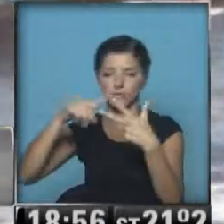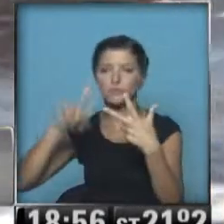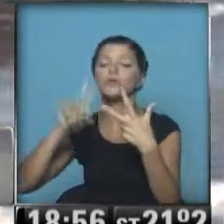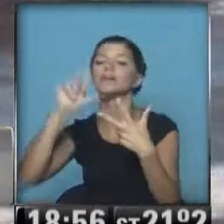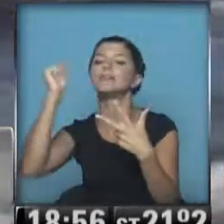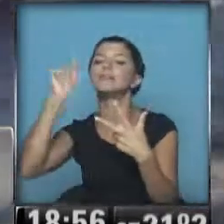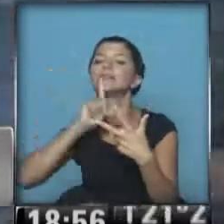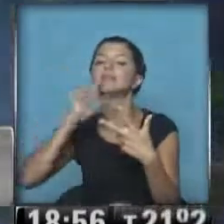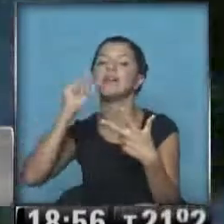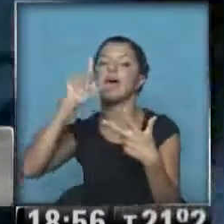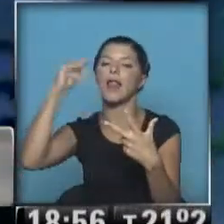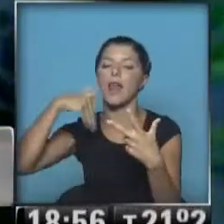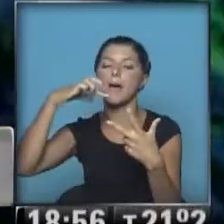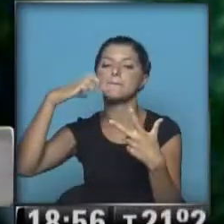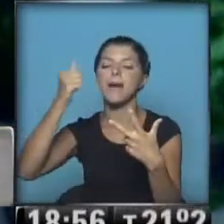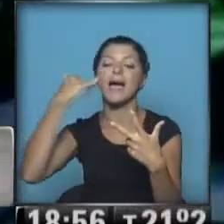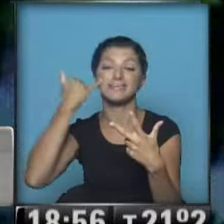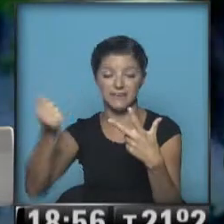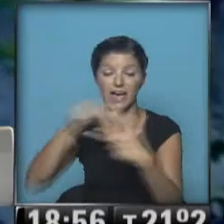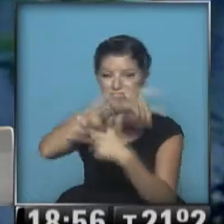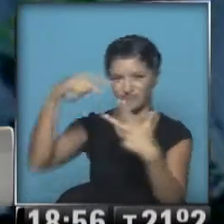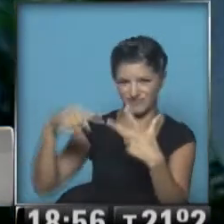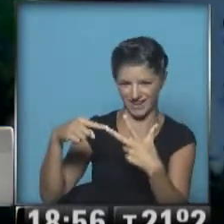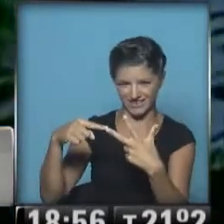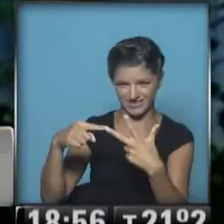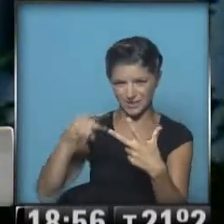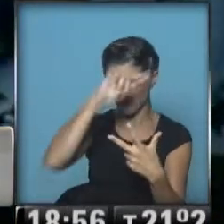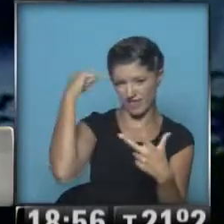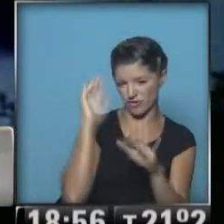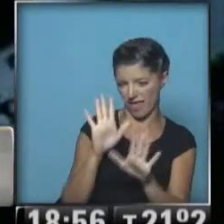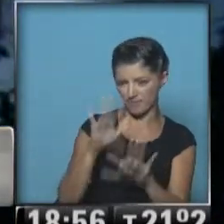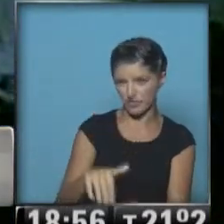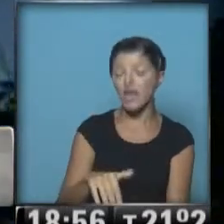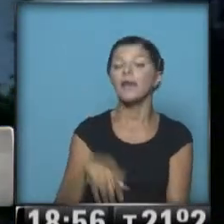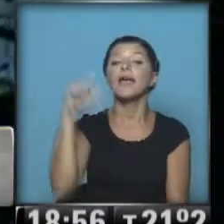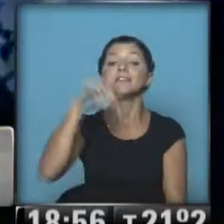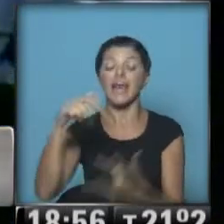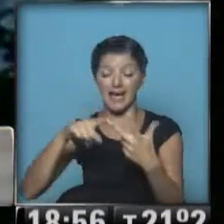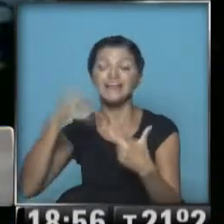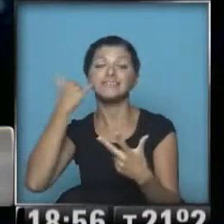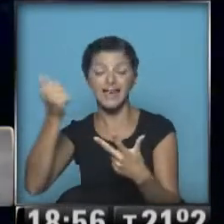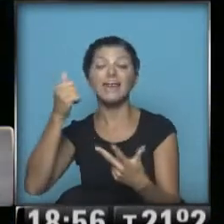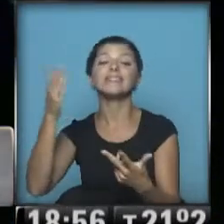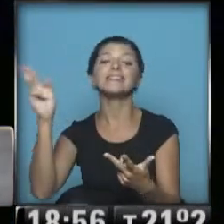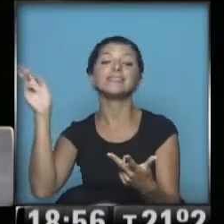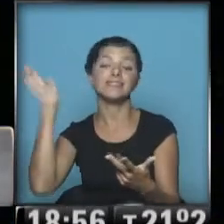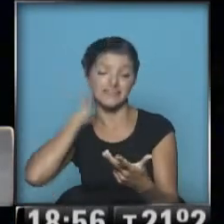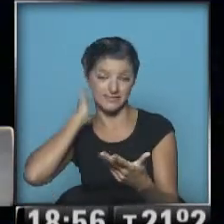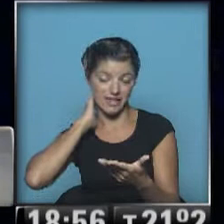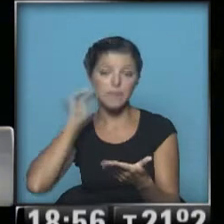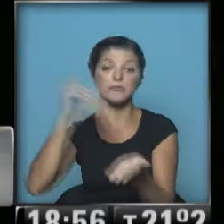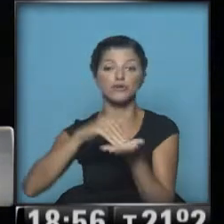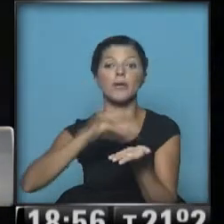Talampaya estamos invirtiendo, ya se aprobó la obra y la inversión, 16 millones de pesos para darle agua al sector